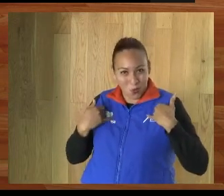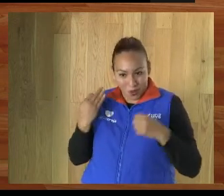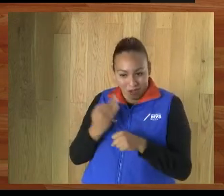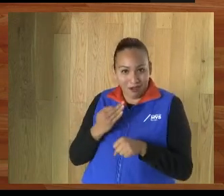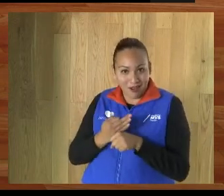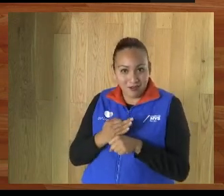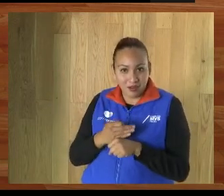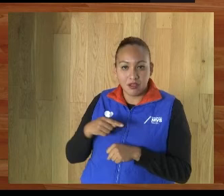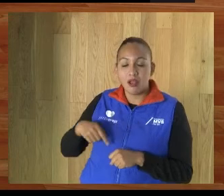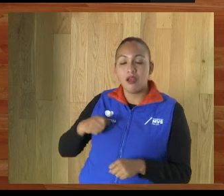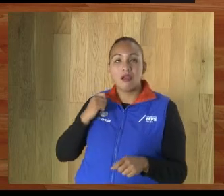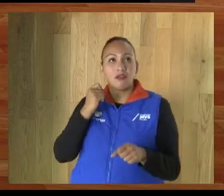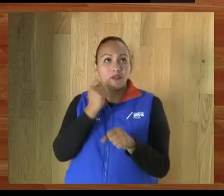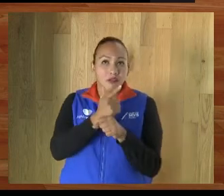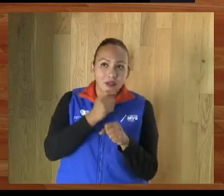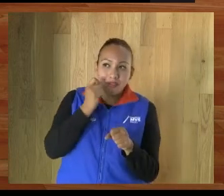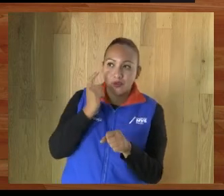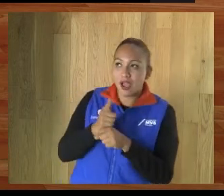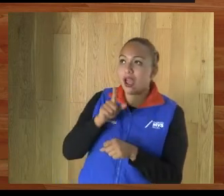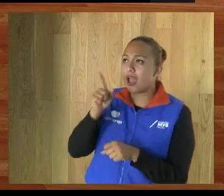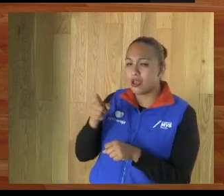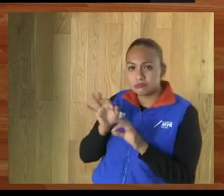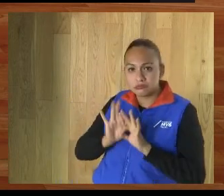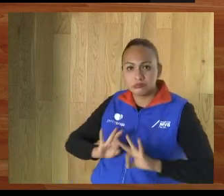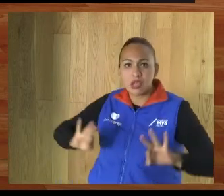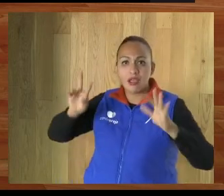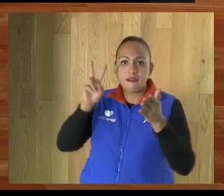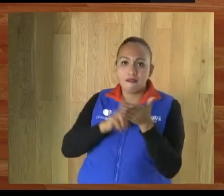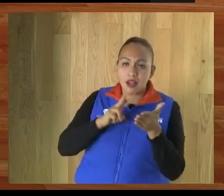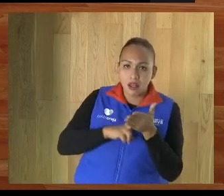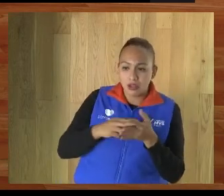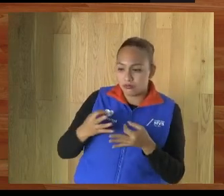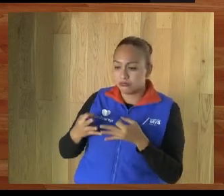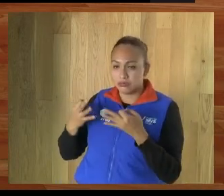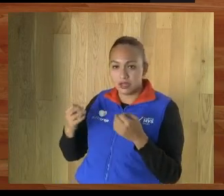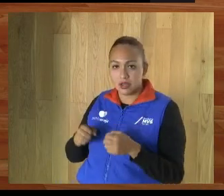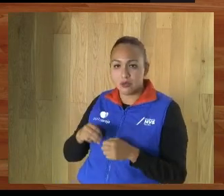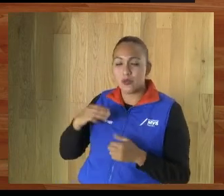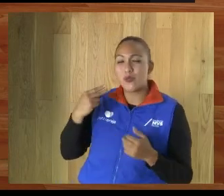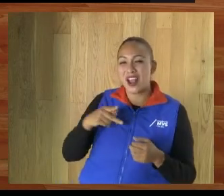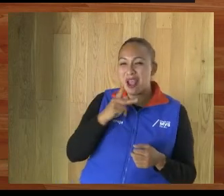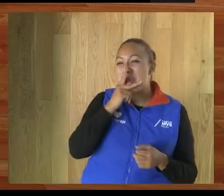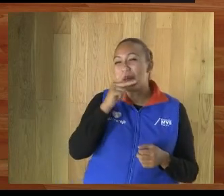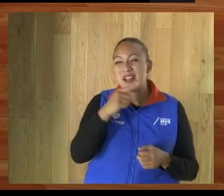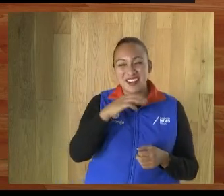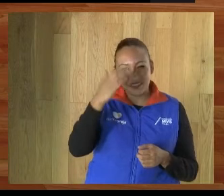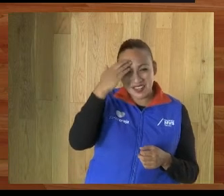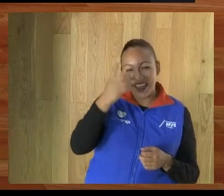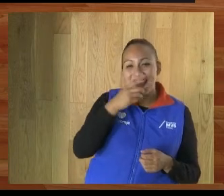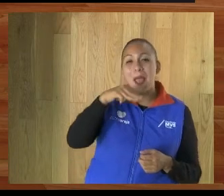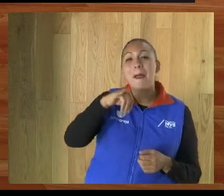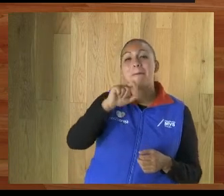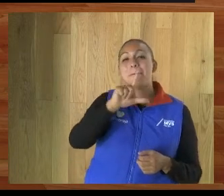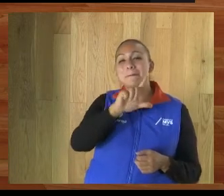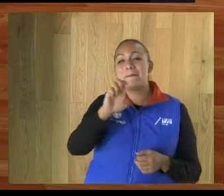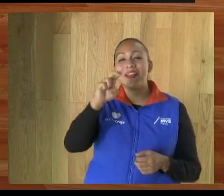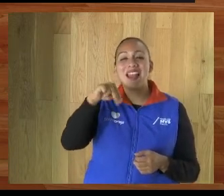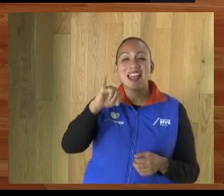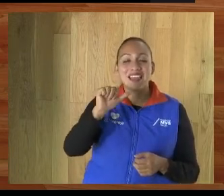generación que ya está en las capas, bueno, que ya tenemos a millennials que están en los principales puestos de empresas,